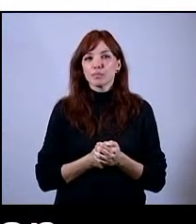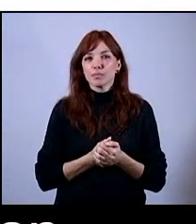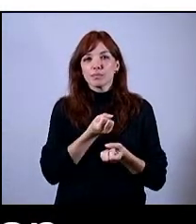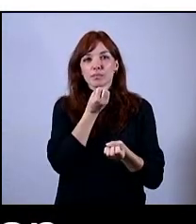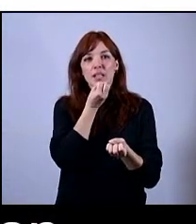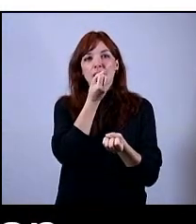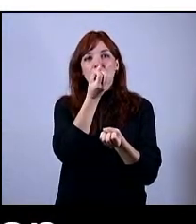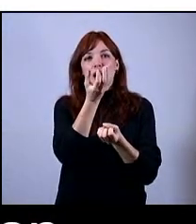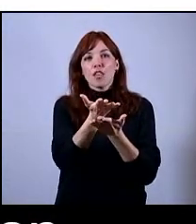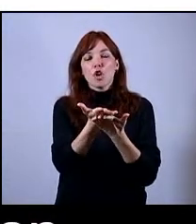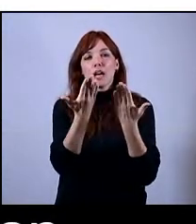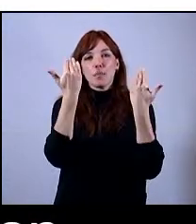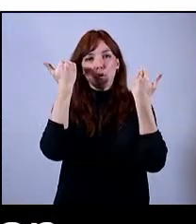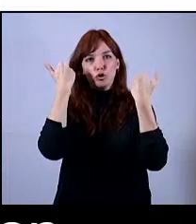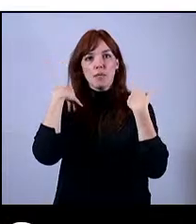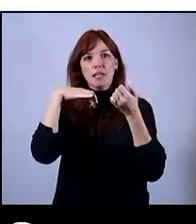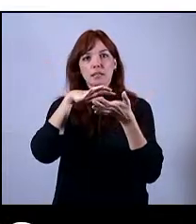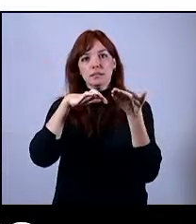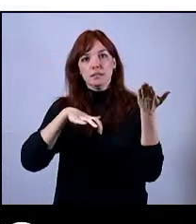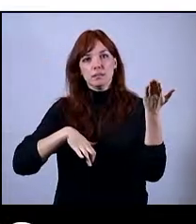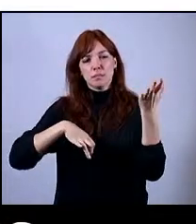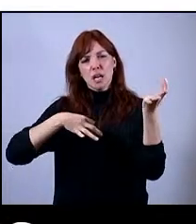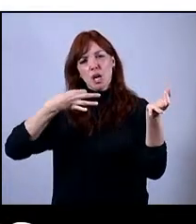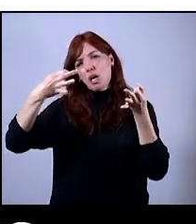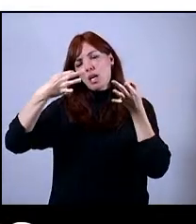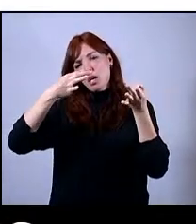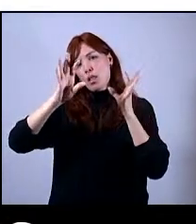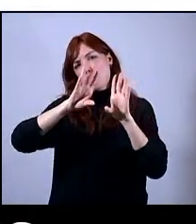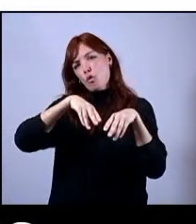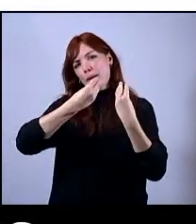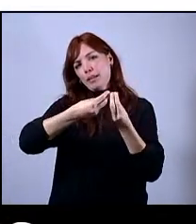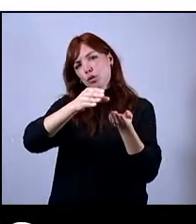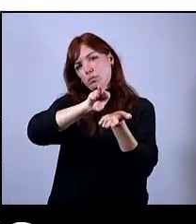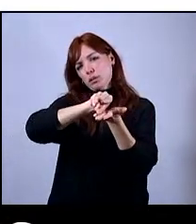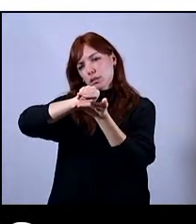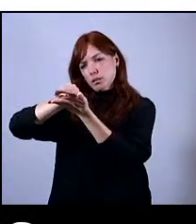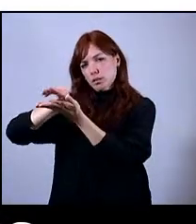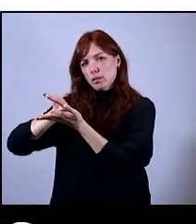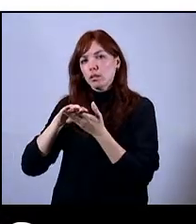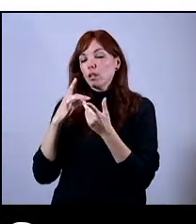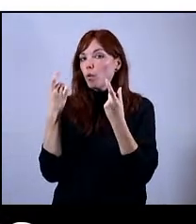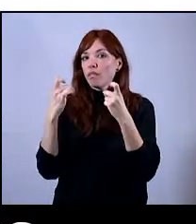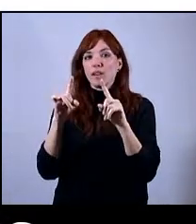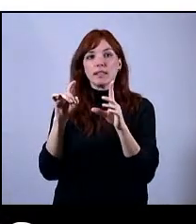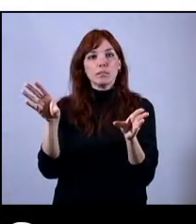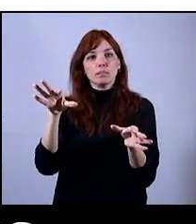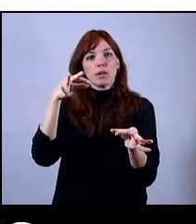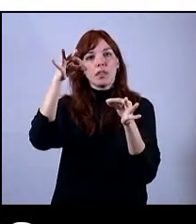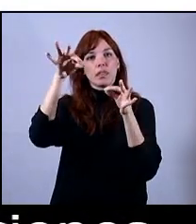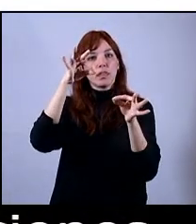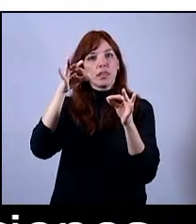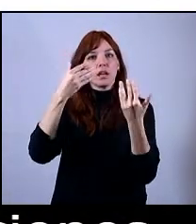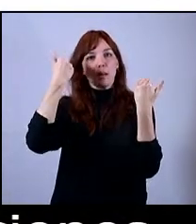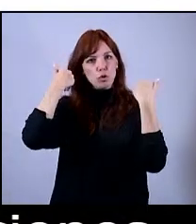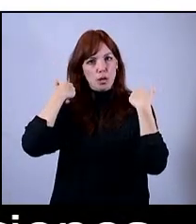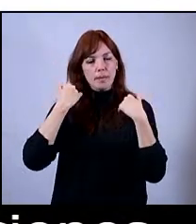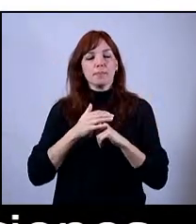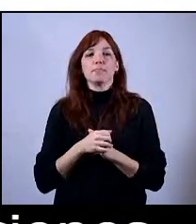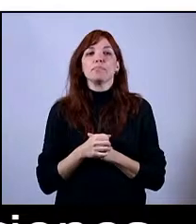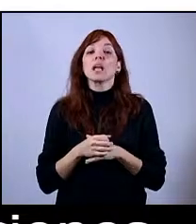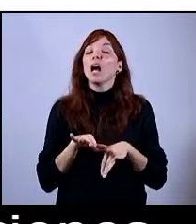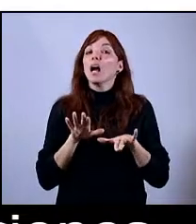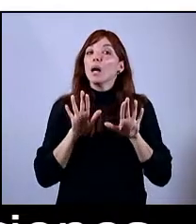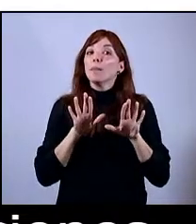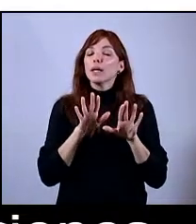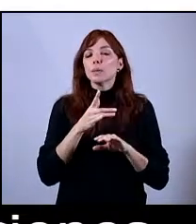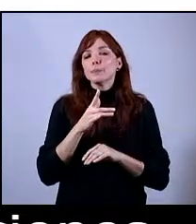declaraciones responsables, en lugar de tanta documentación, declaraciones responsables que evidentemente luego controlaremos. Pero quiero